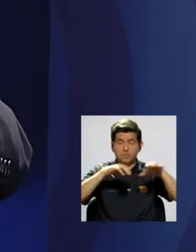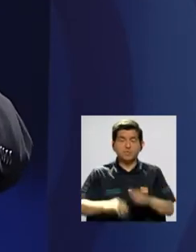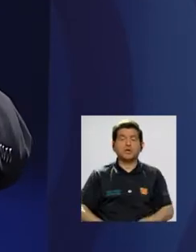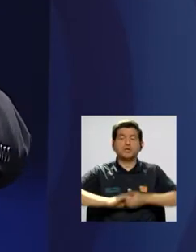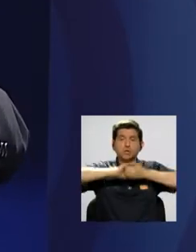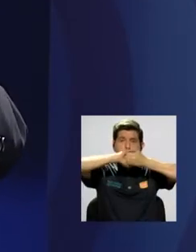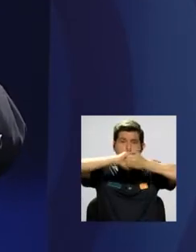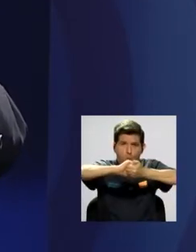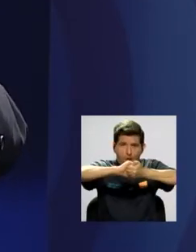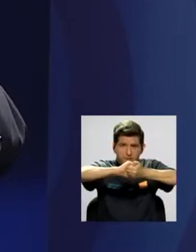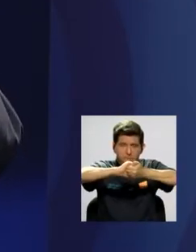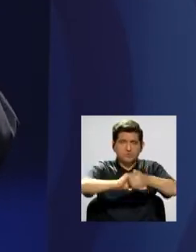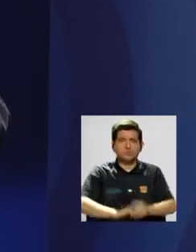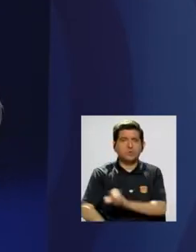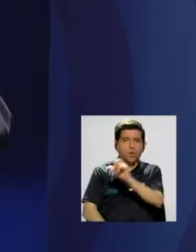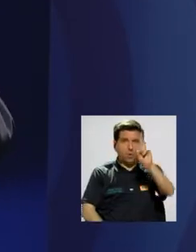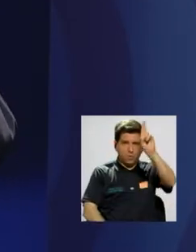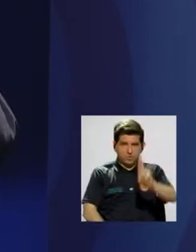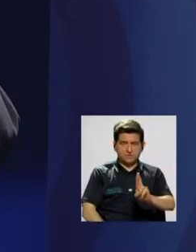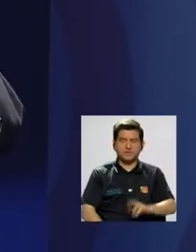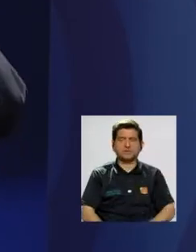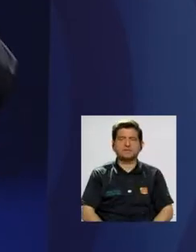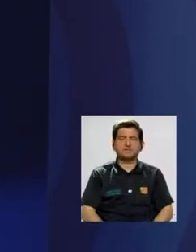coalición Costa Rica.